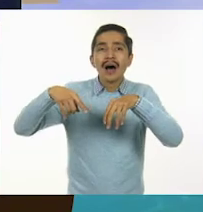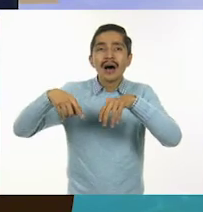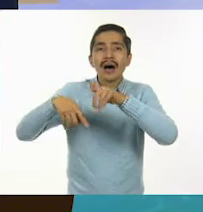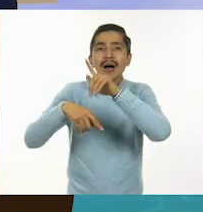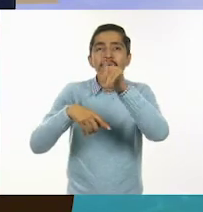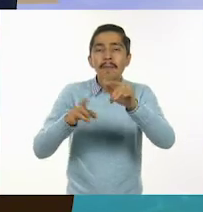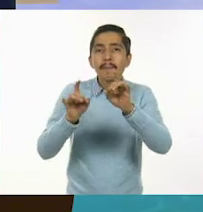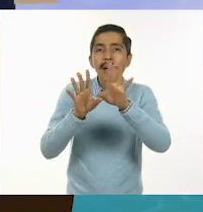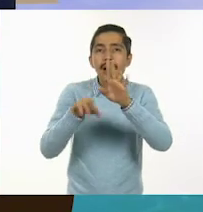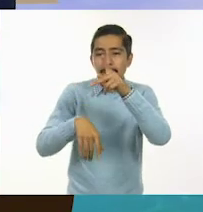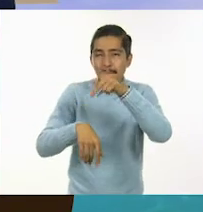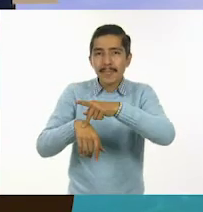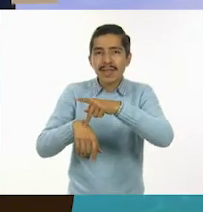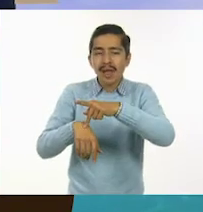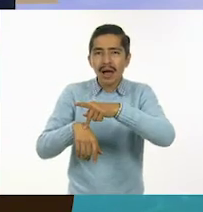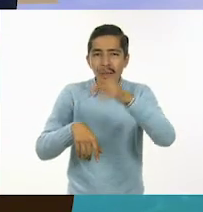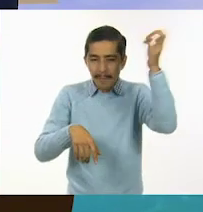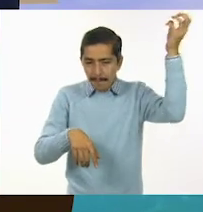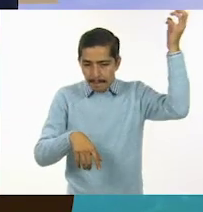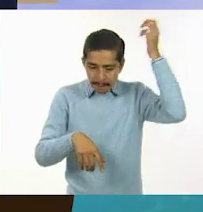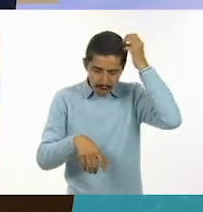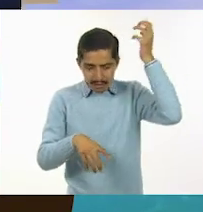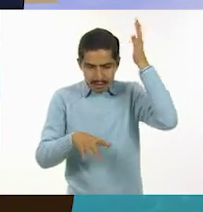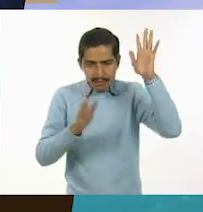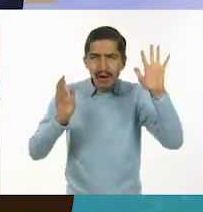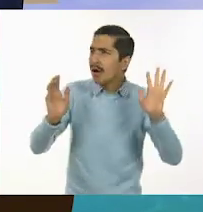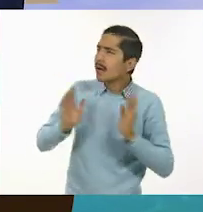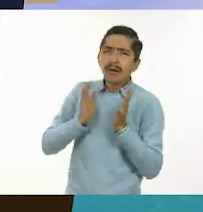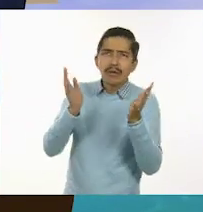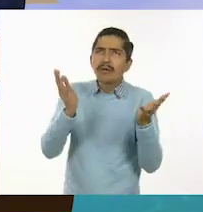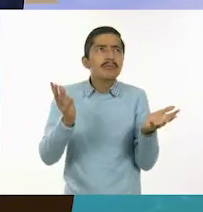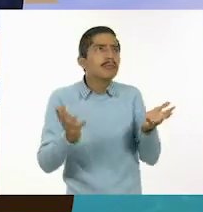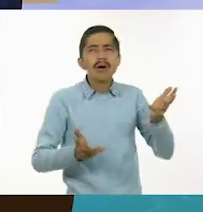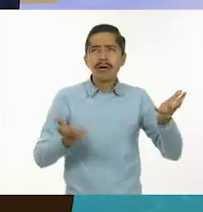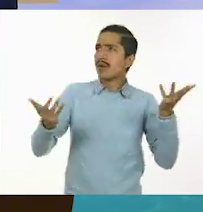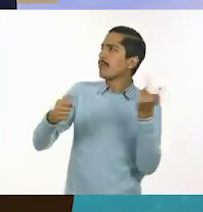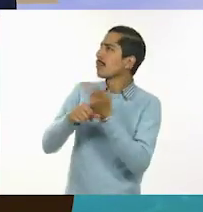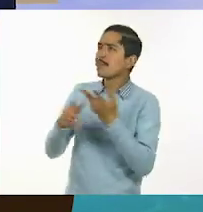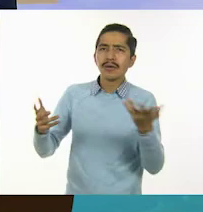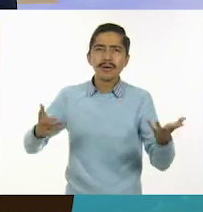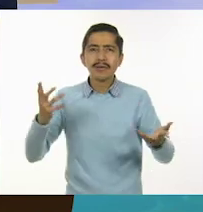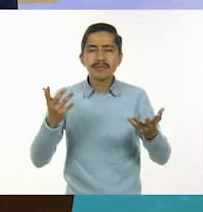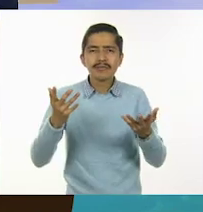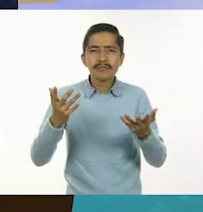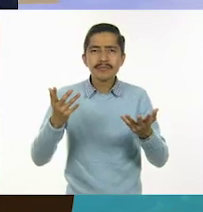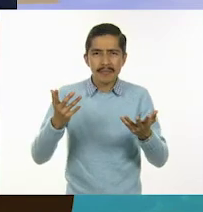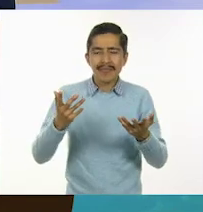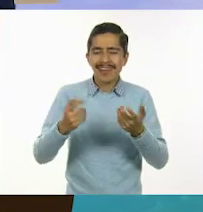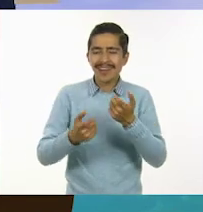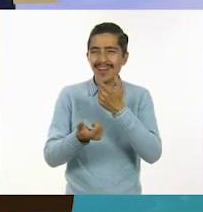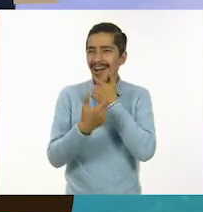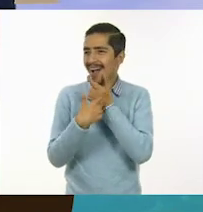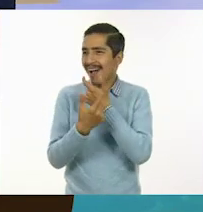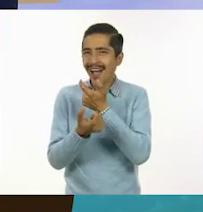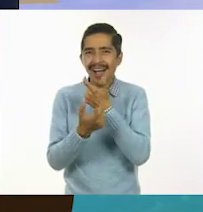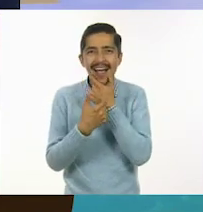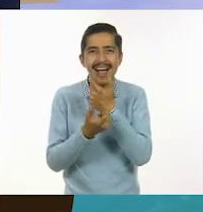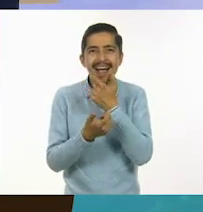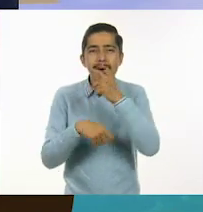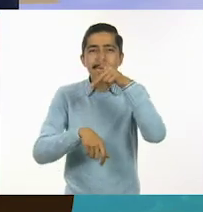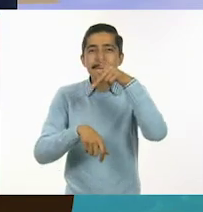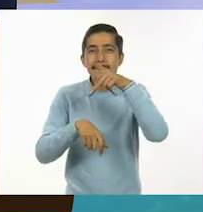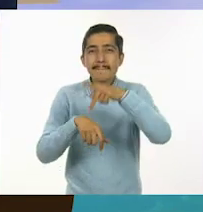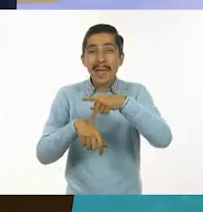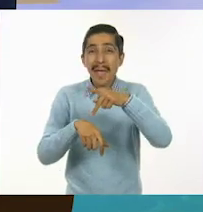que se desprendió del techo y le pegó en la cabeza y lo sacó de su inmovilidad. ¡Ah! ¡Órale, órale! Le dio muchísima risa que la piedra